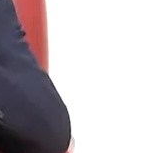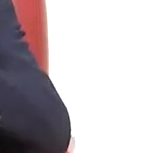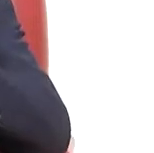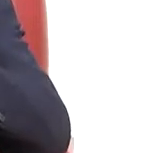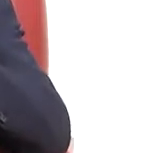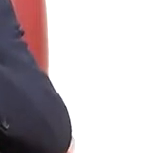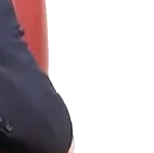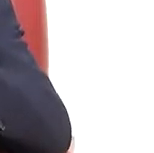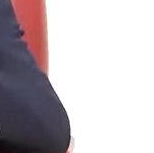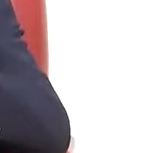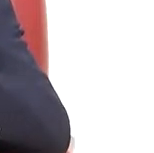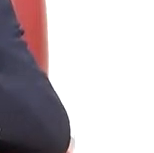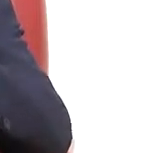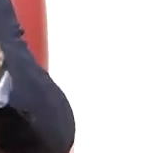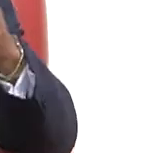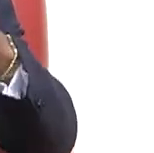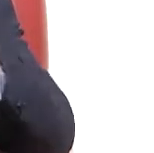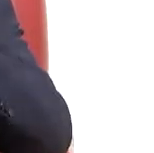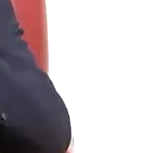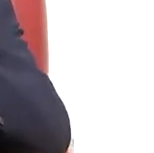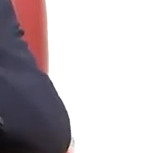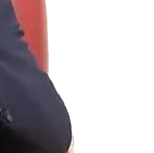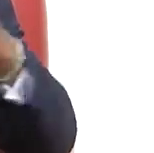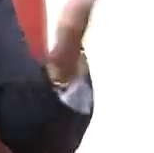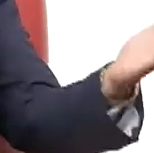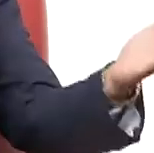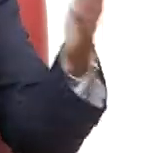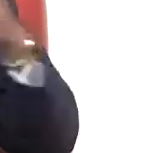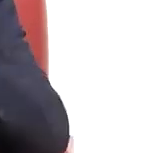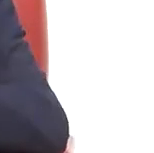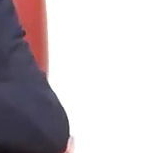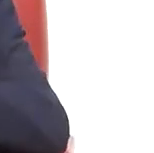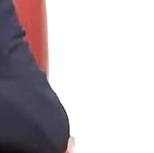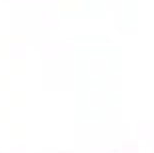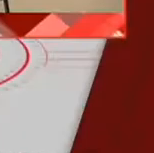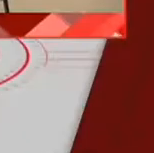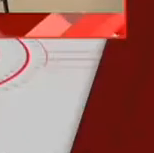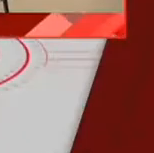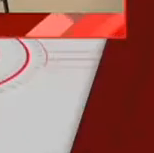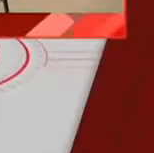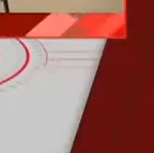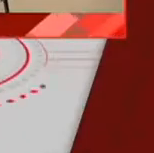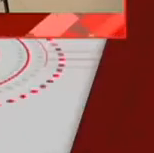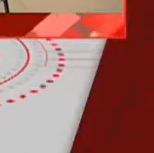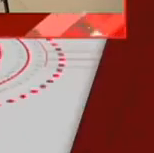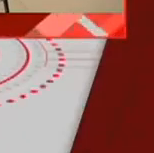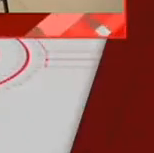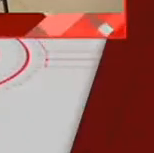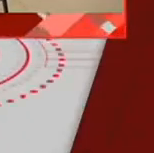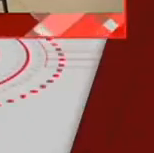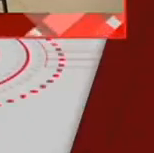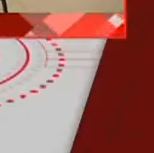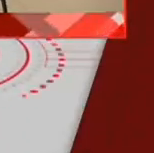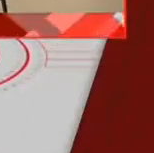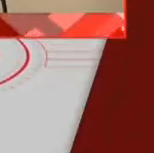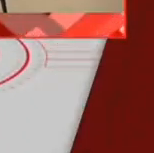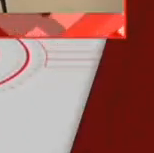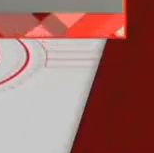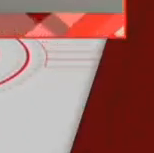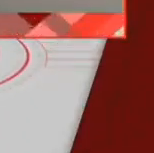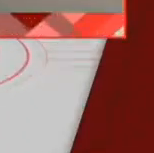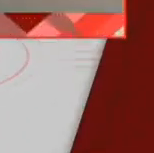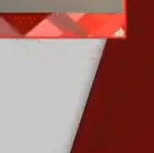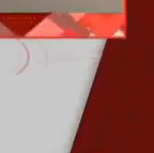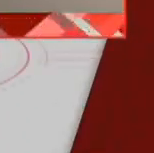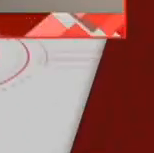demanda de espacios para la formación vaya en aumento. Desde hace aproximadamente unos 7 años ha sido una de las carreras con mayores índices de crecimiento